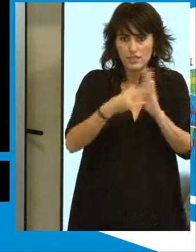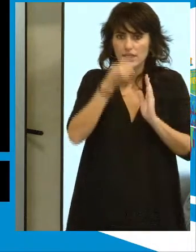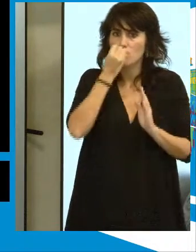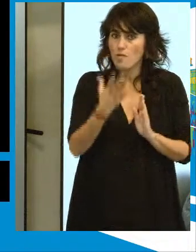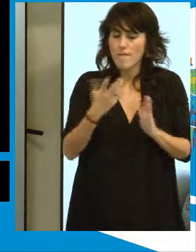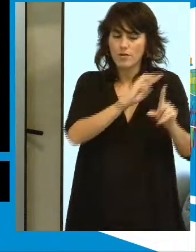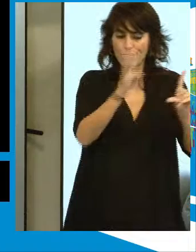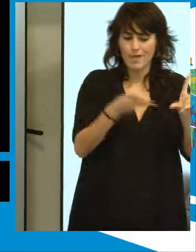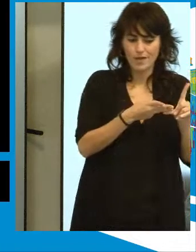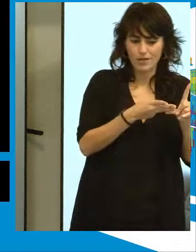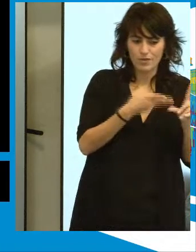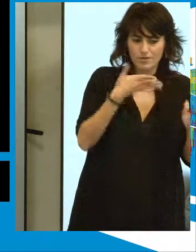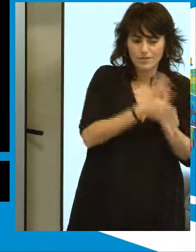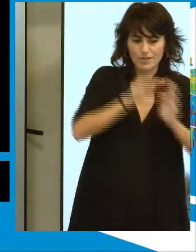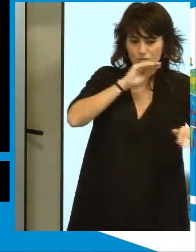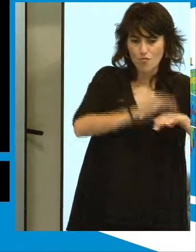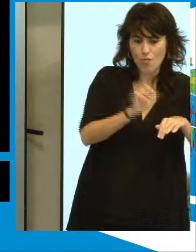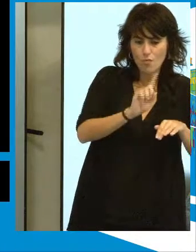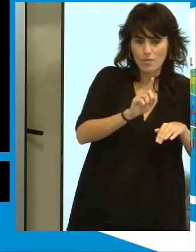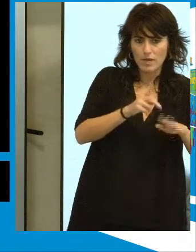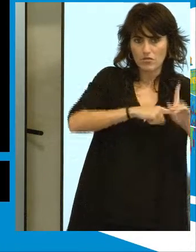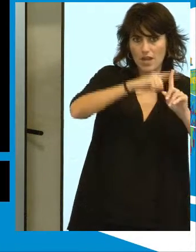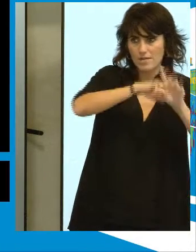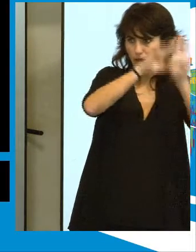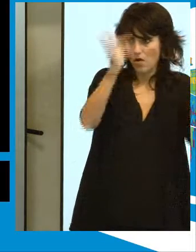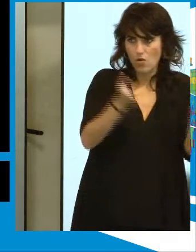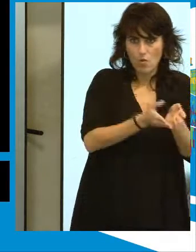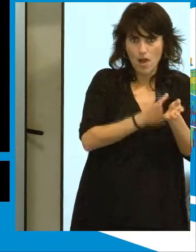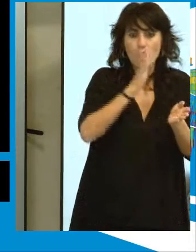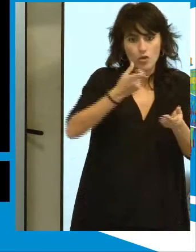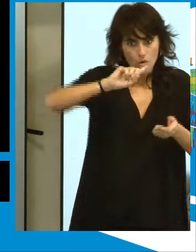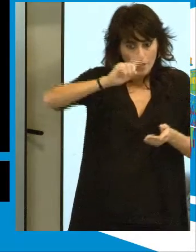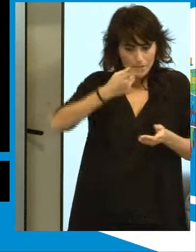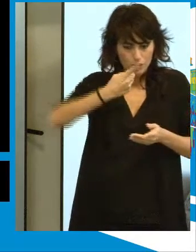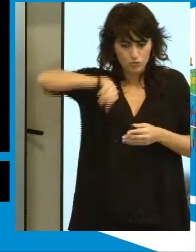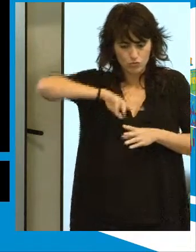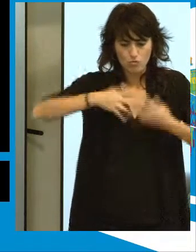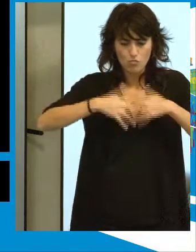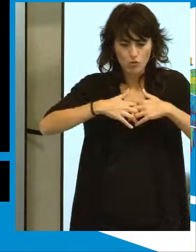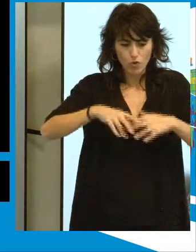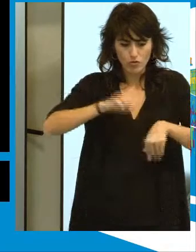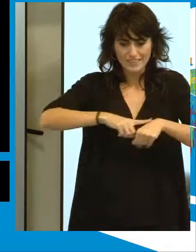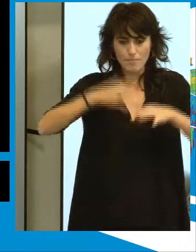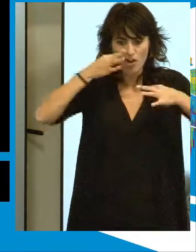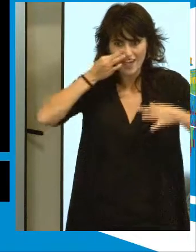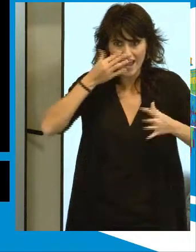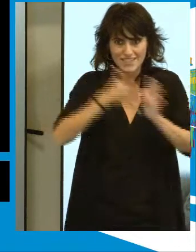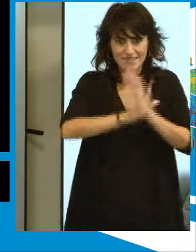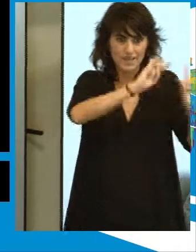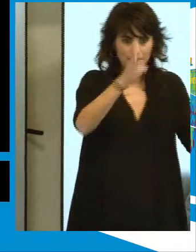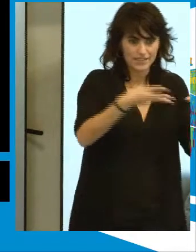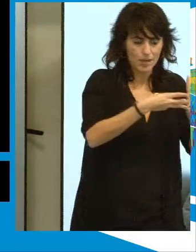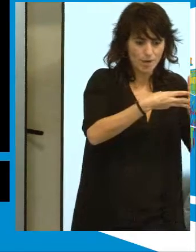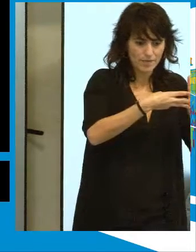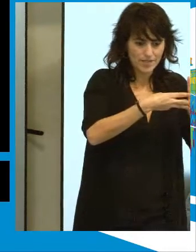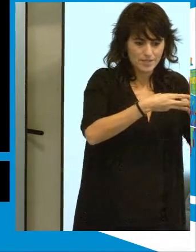es que la web no cumple a nivel global. Entonces por eso desarrollamos ese motor que en tiempo real sí que hace la web más semántica, que es lo